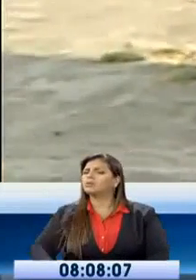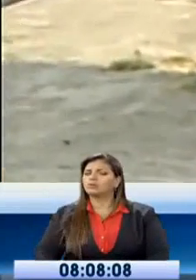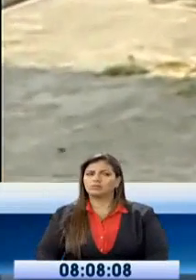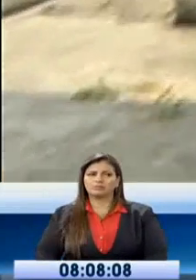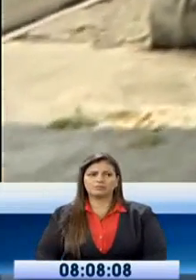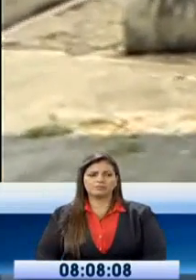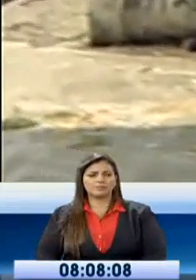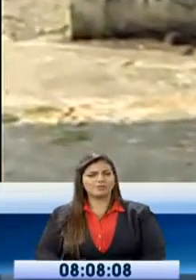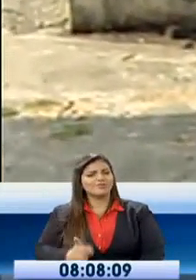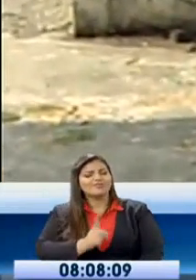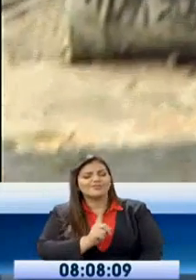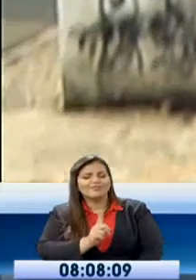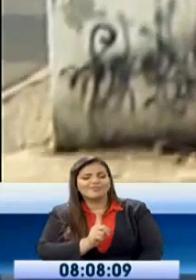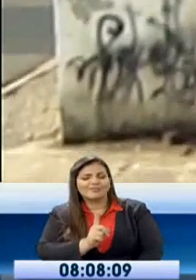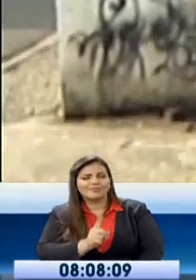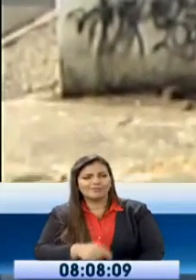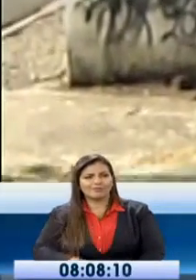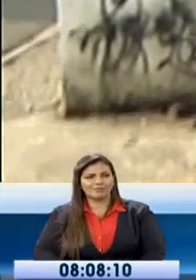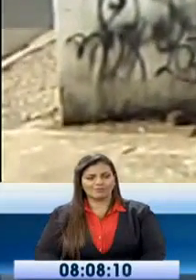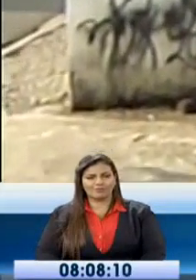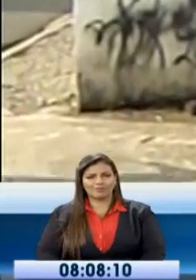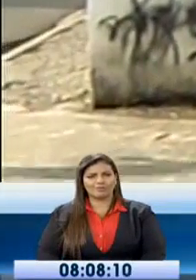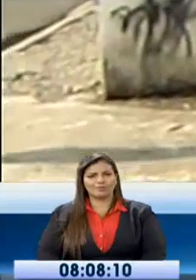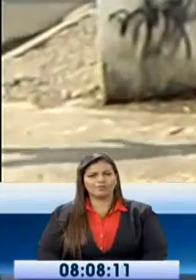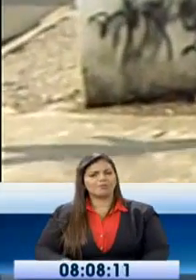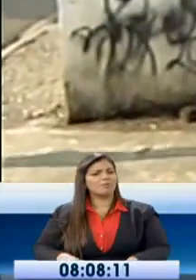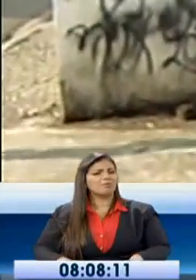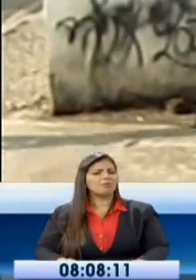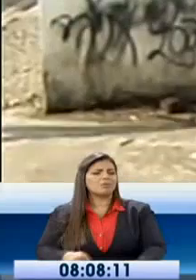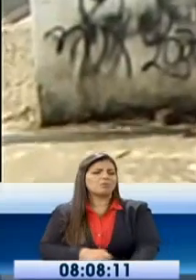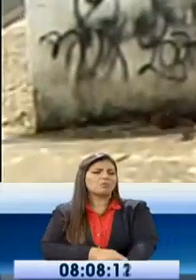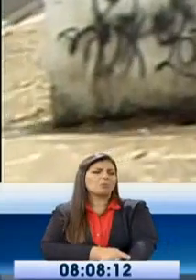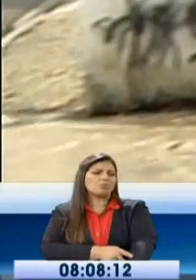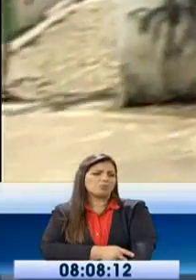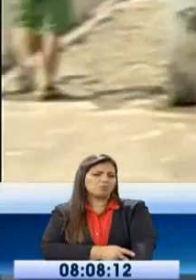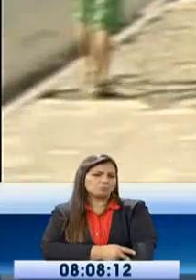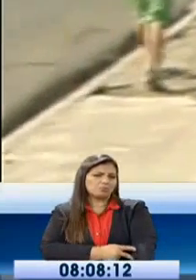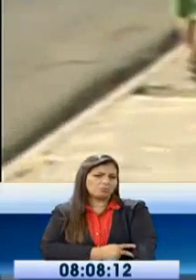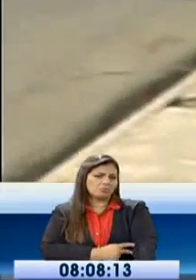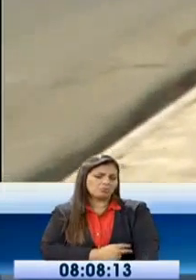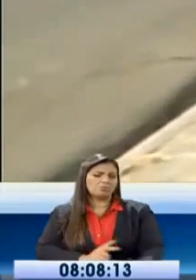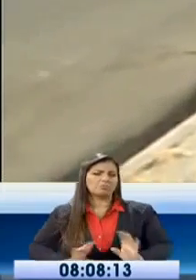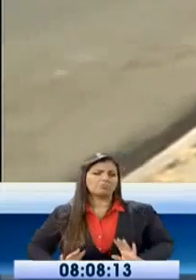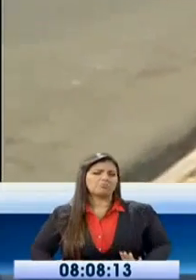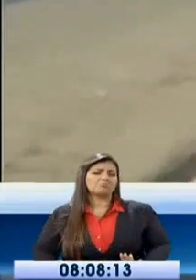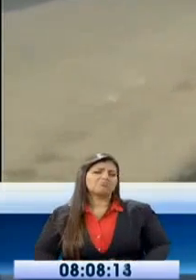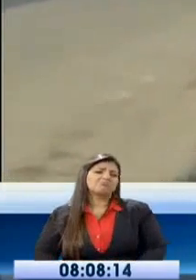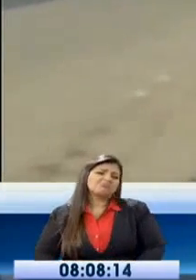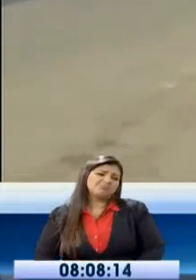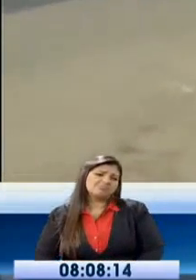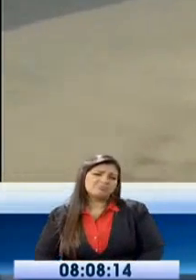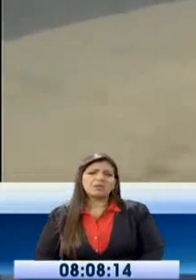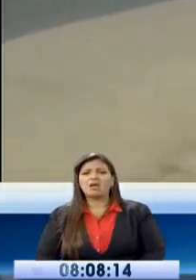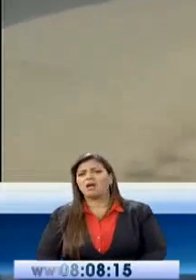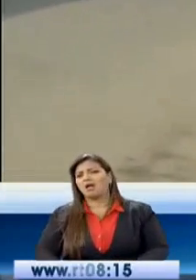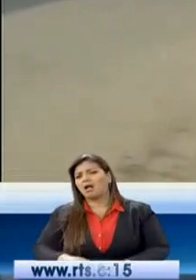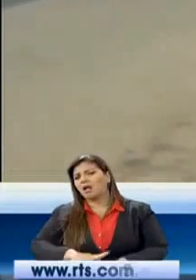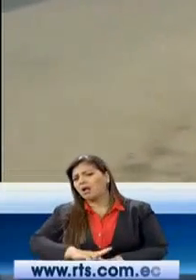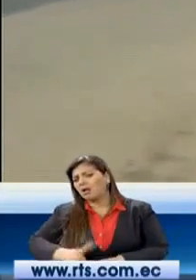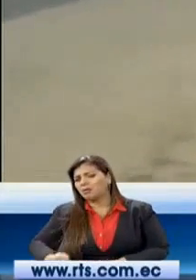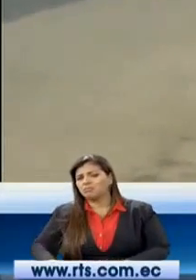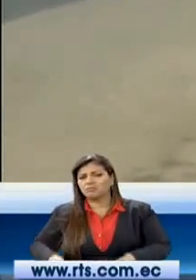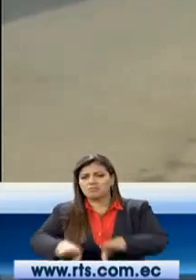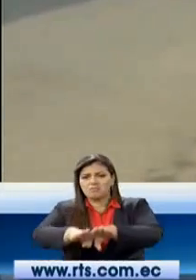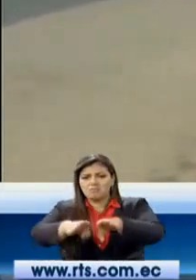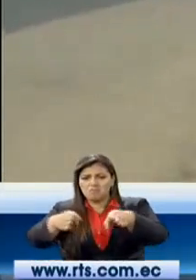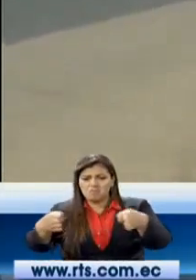soy fundadora de este barrio. Como muchas otras personas aquí. Ya, yo estoy enseñada porque yo trabajo con la solución, entonces a veces me pongo una mesa afuera y me pongo a trabajar